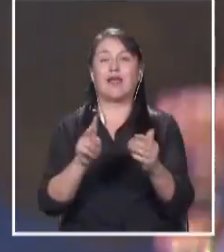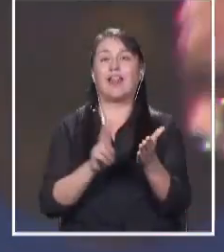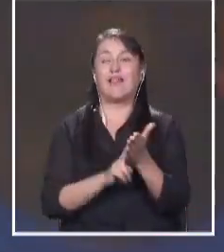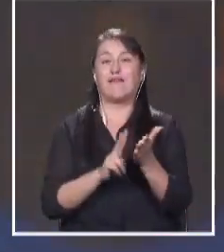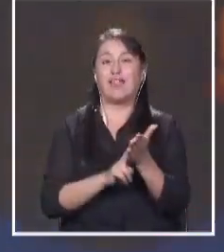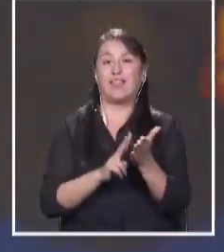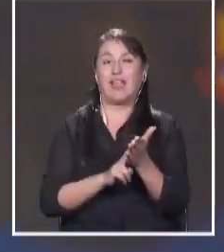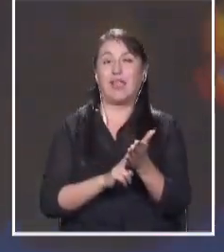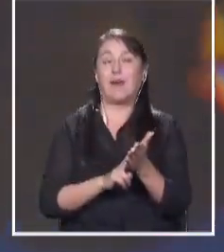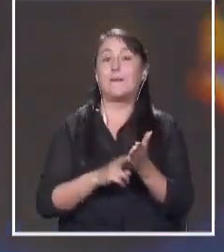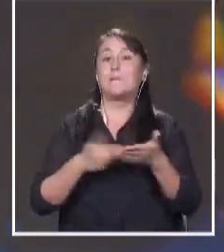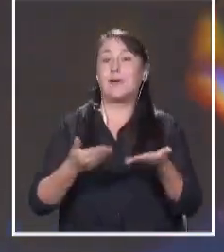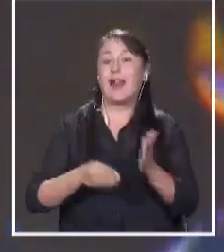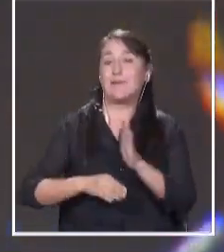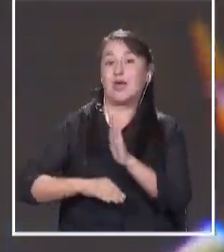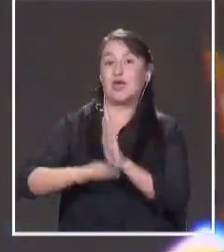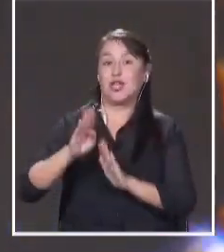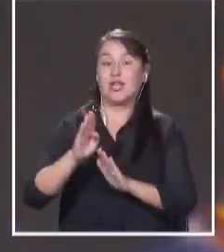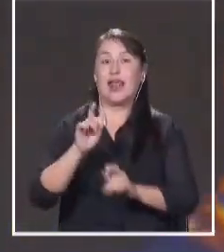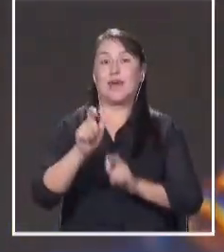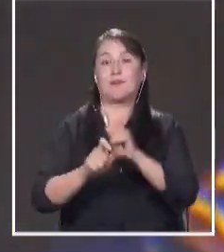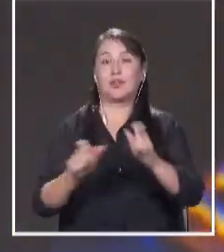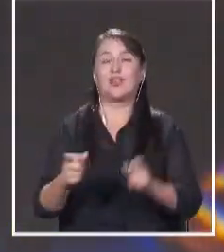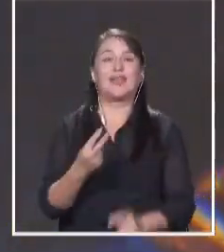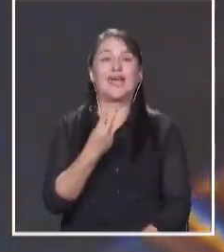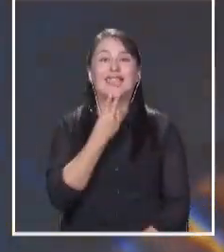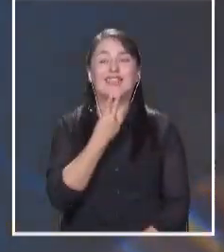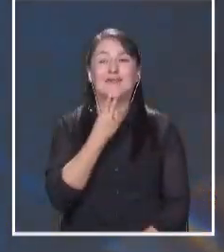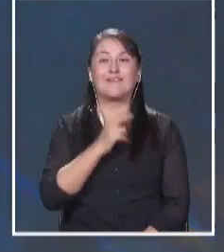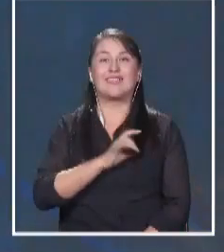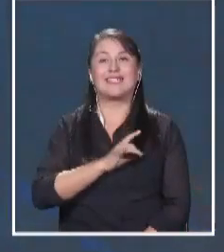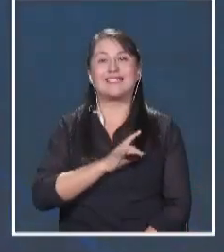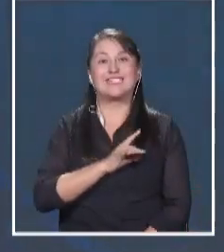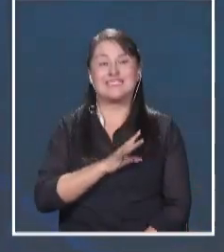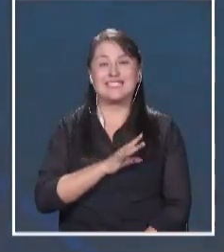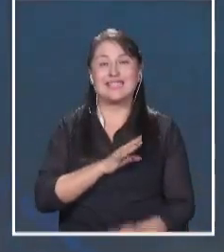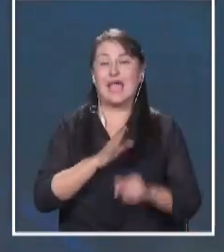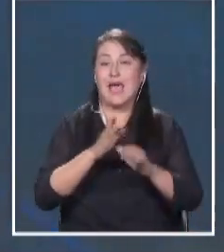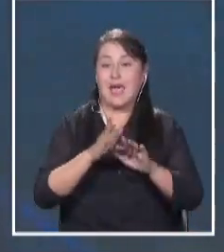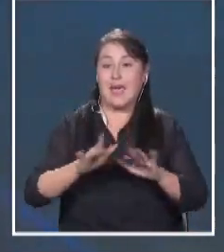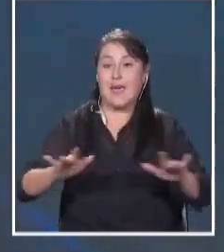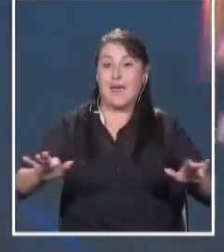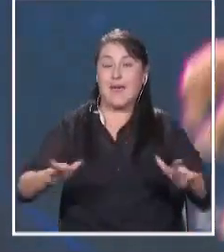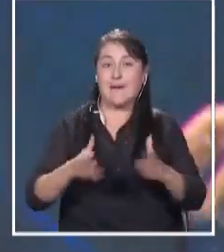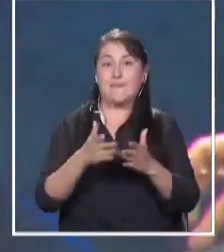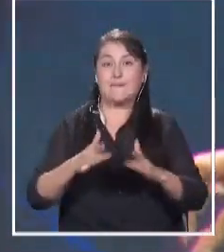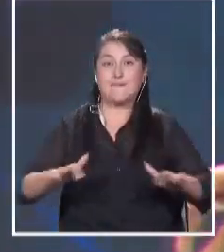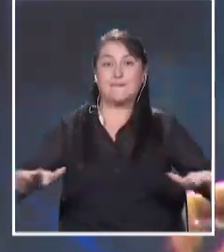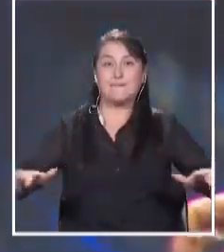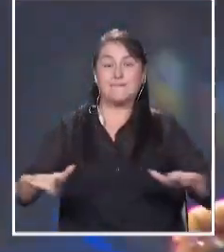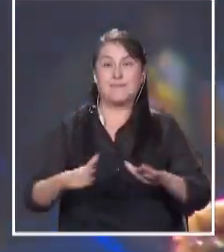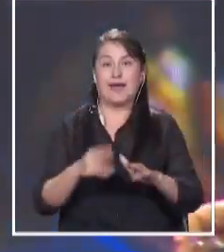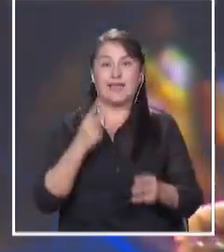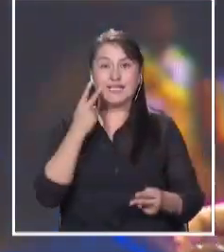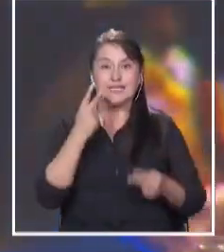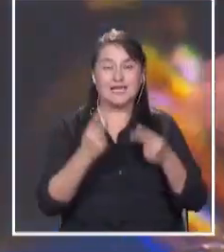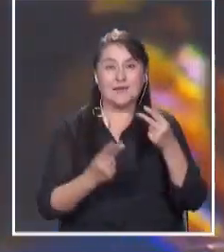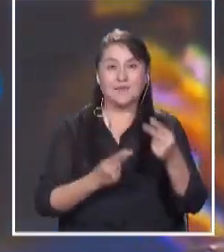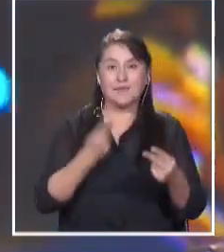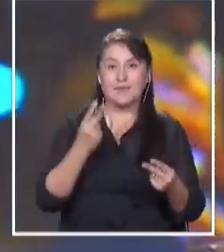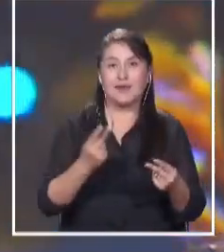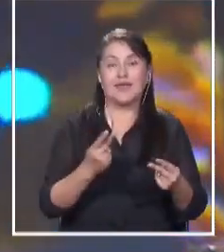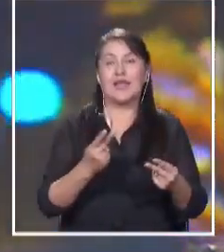la mayoría de los habitantes de Chile el mar sigue siendo algo que se observa desde una ventana, desde la playa, y los que tienen